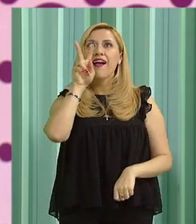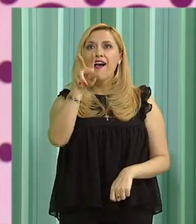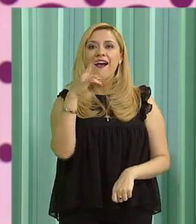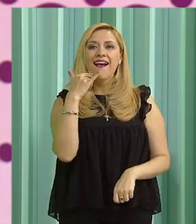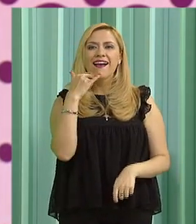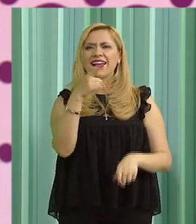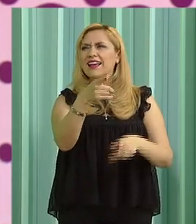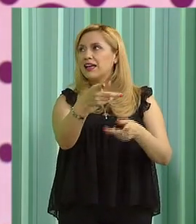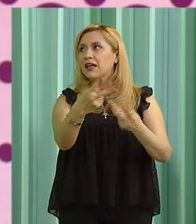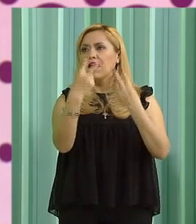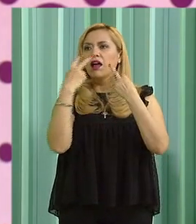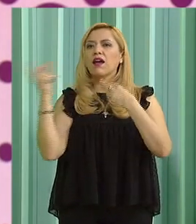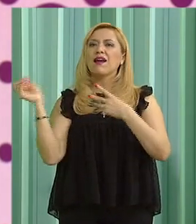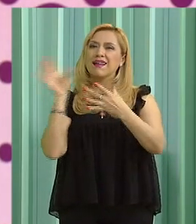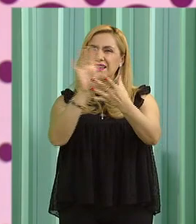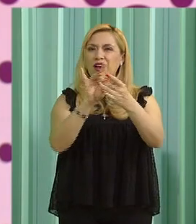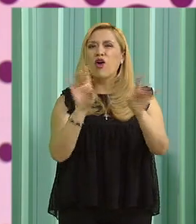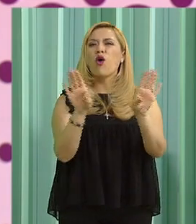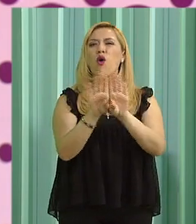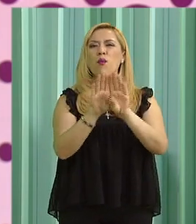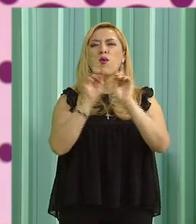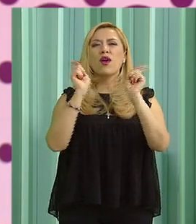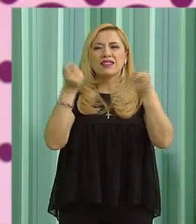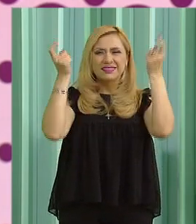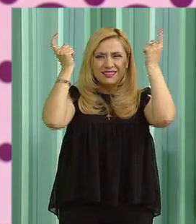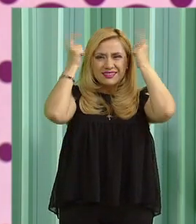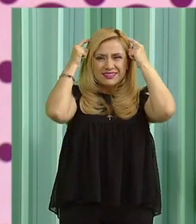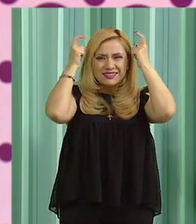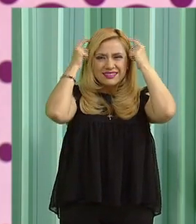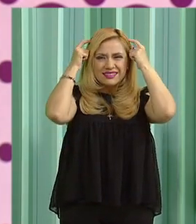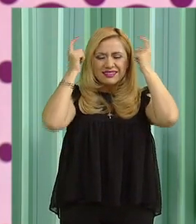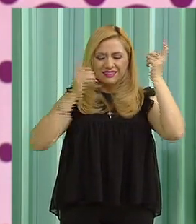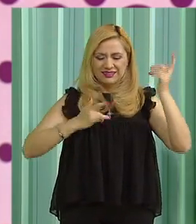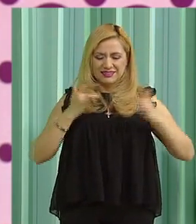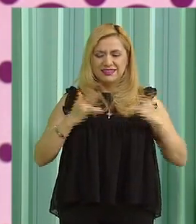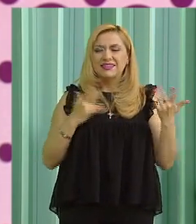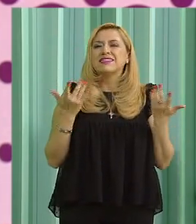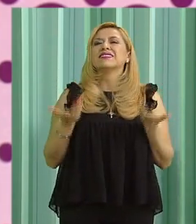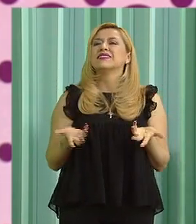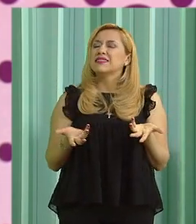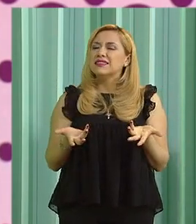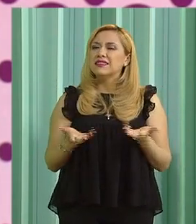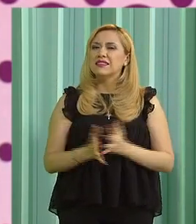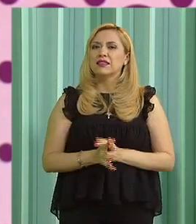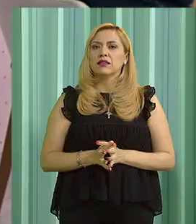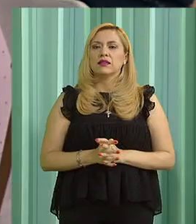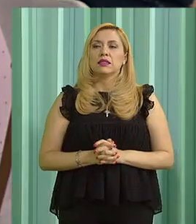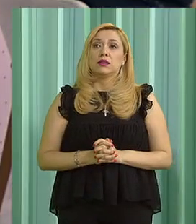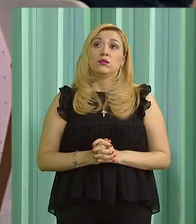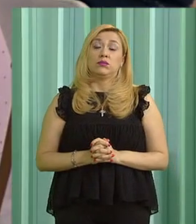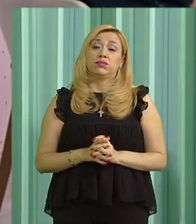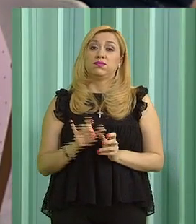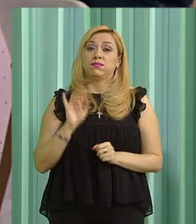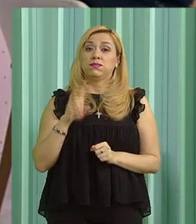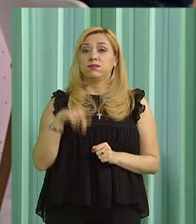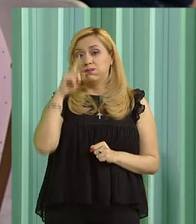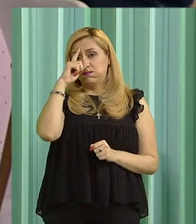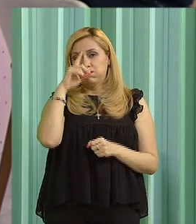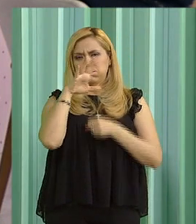cómo es la mente, qué traemos de carga emocional? Bueno, hay una fuerte carga emocional